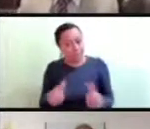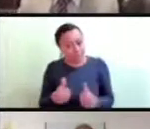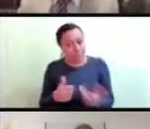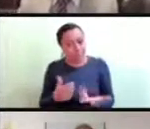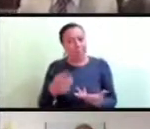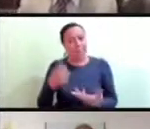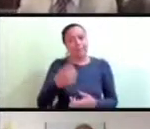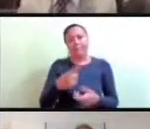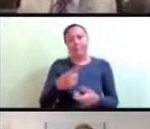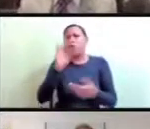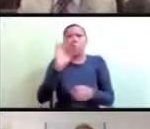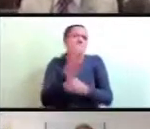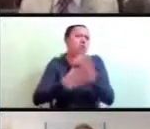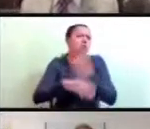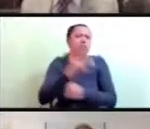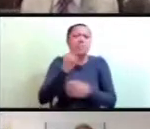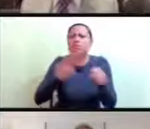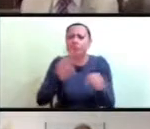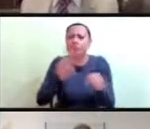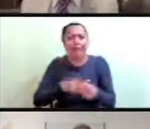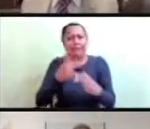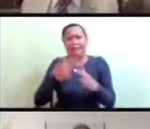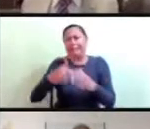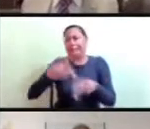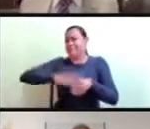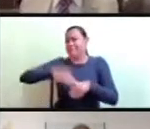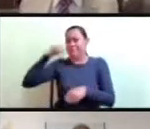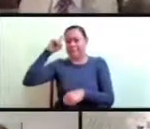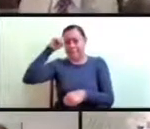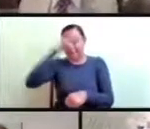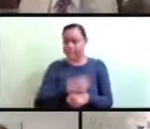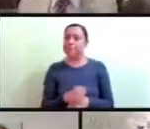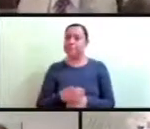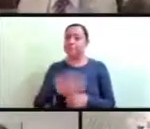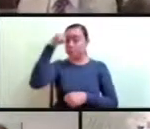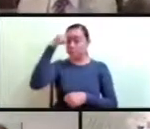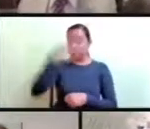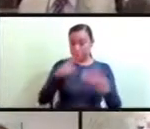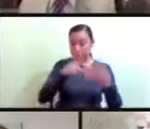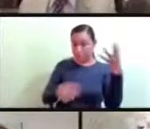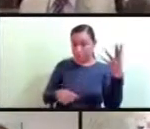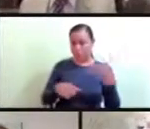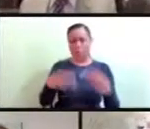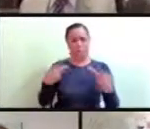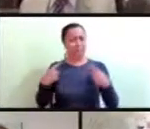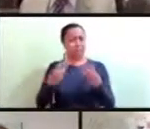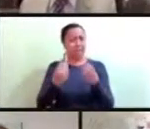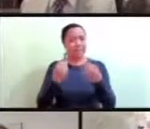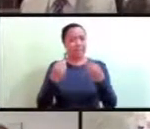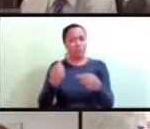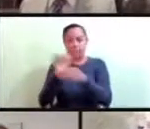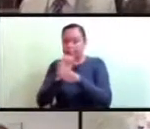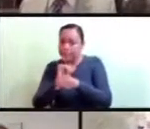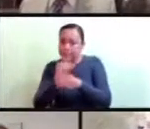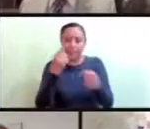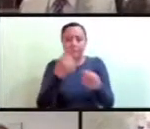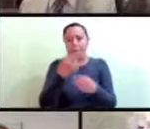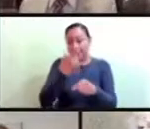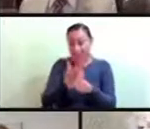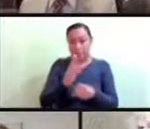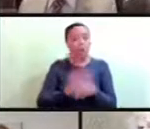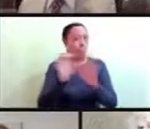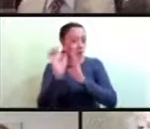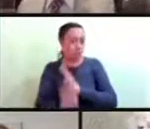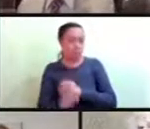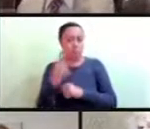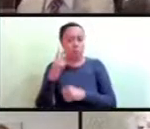expresión. México es un ejemplo de grandes artistas que dejaron un legado no solo en nuestro país, sino a nivel mundial, como el pintor José Clemente